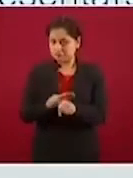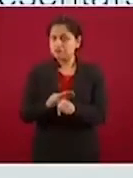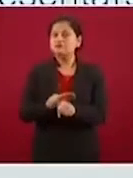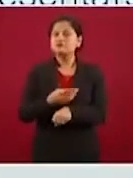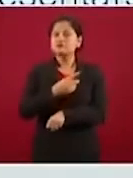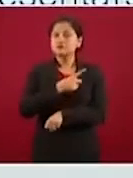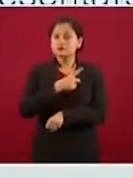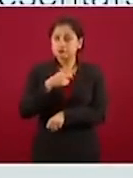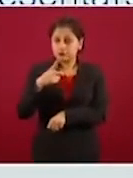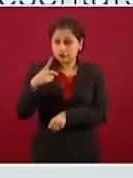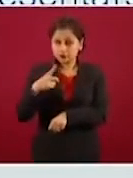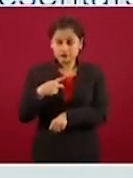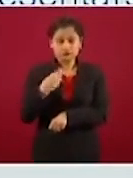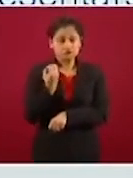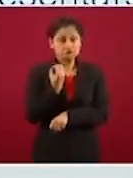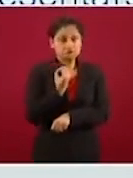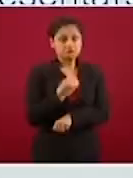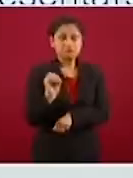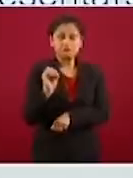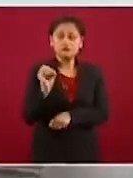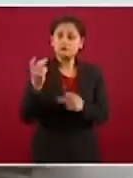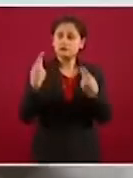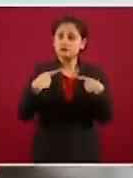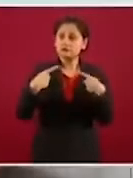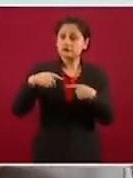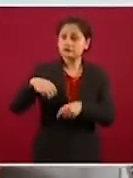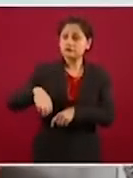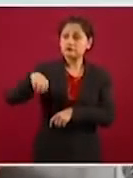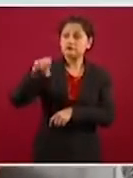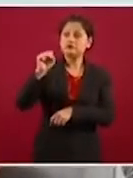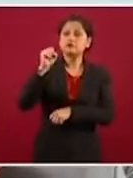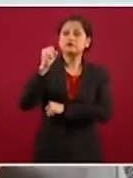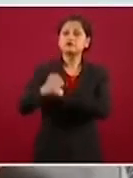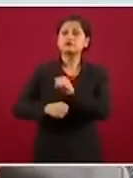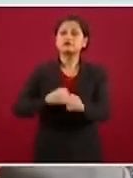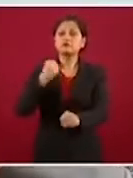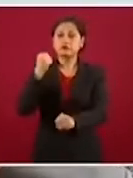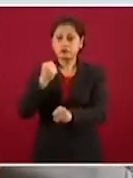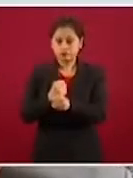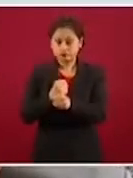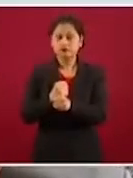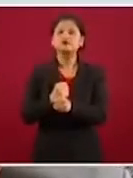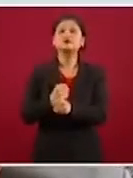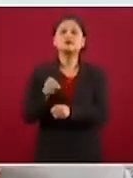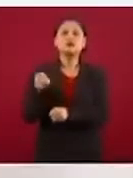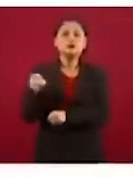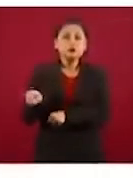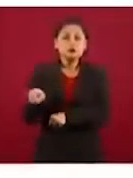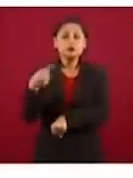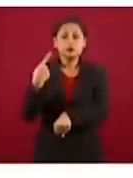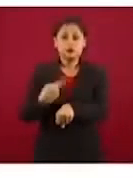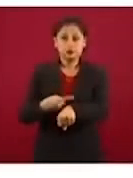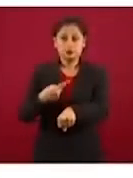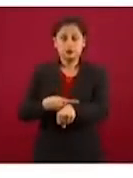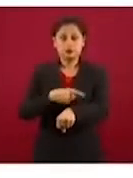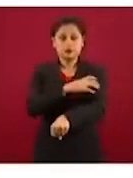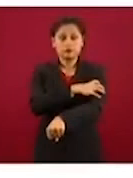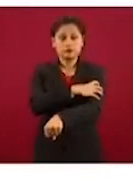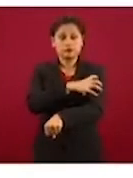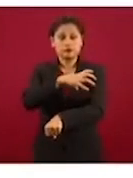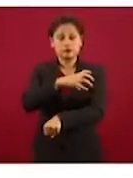mayor de 60 años con diagnóstico o con diagnóstico de hipertensión arterial